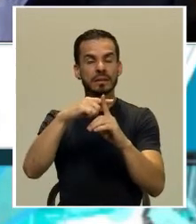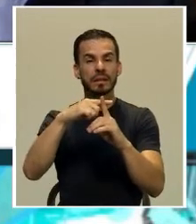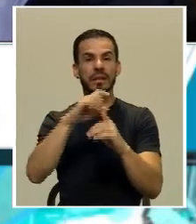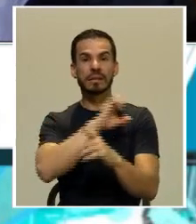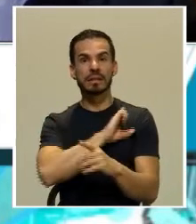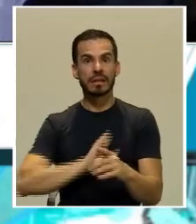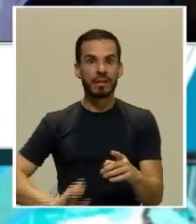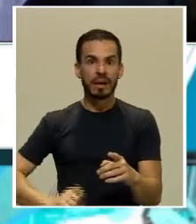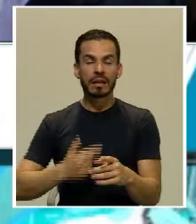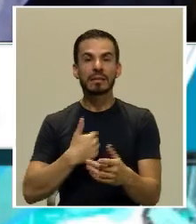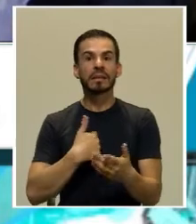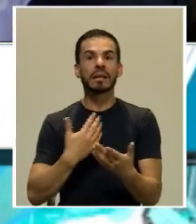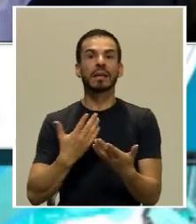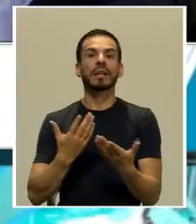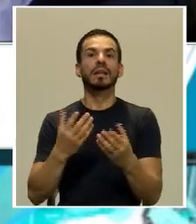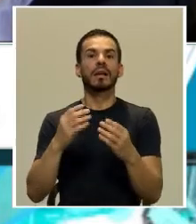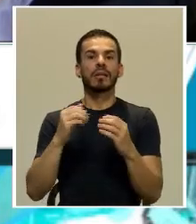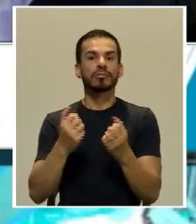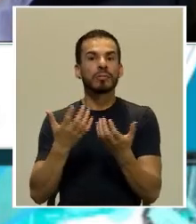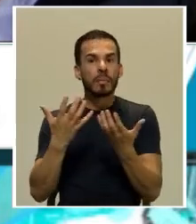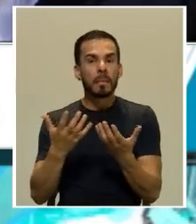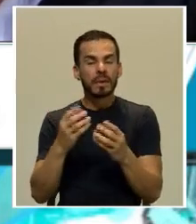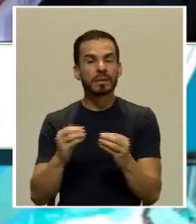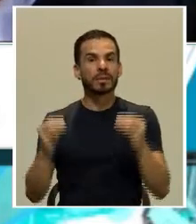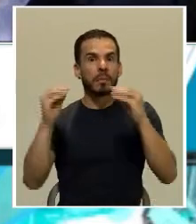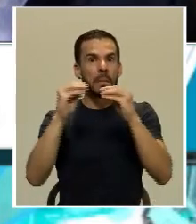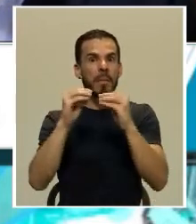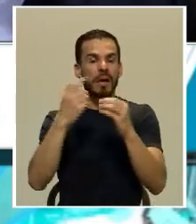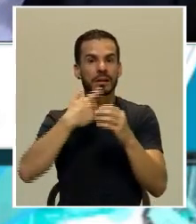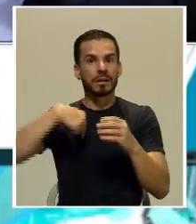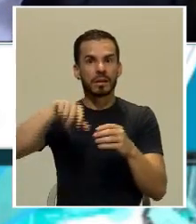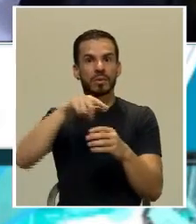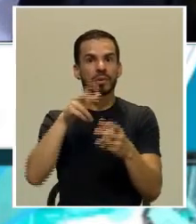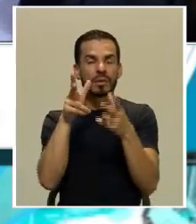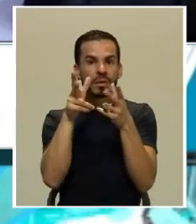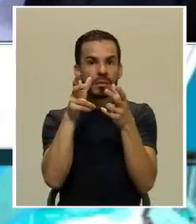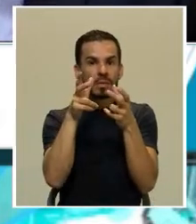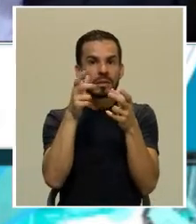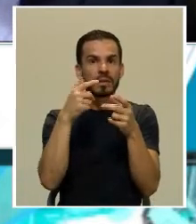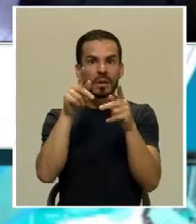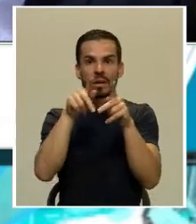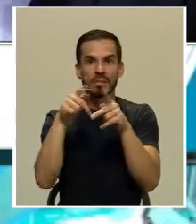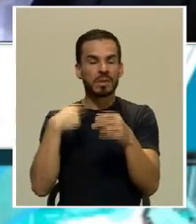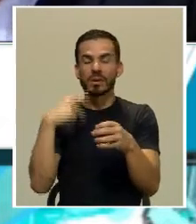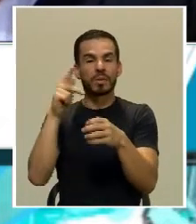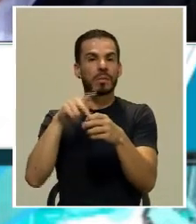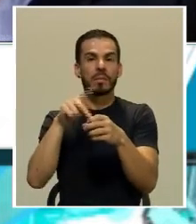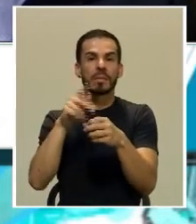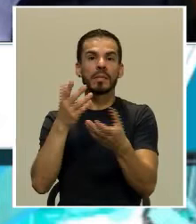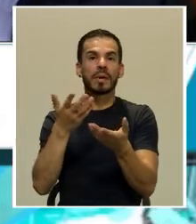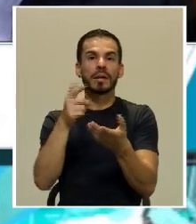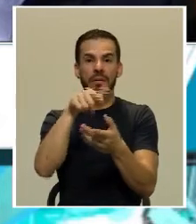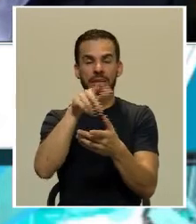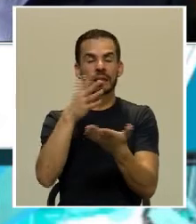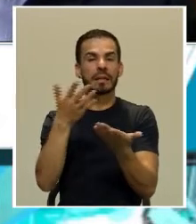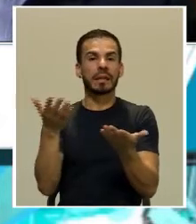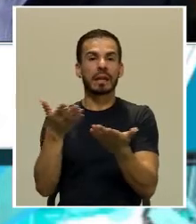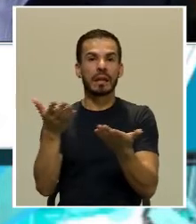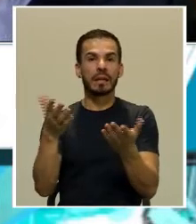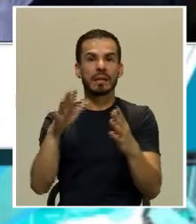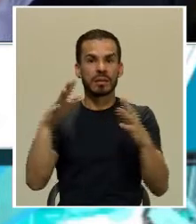evangélicas, tiene una carga mayor probablemente de la que estemos percibiendo las personas que no participamos de